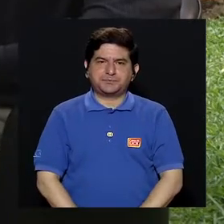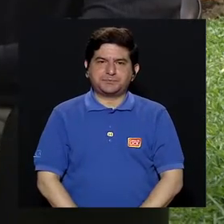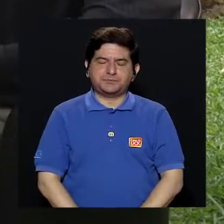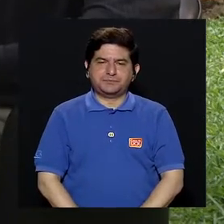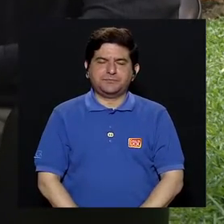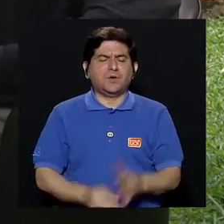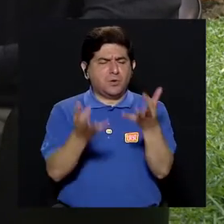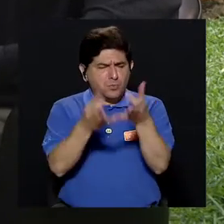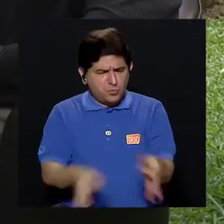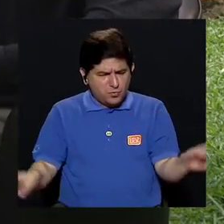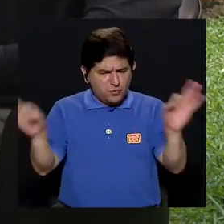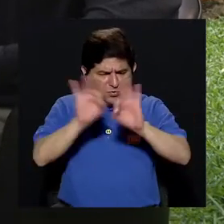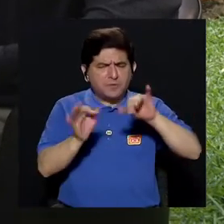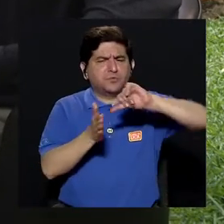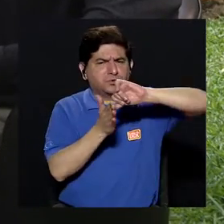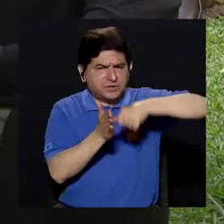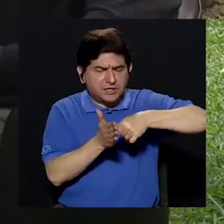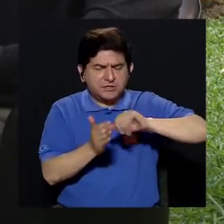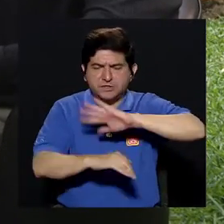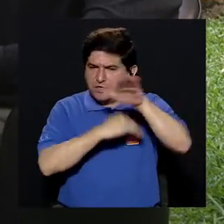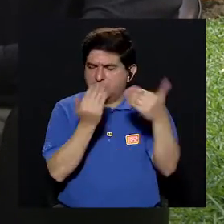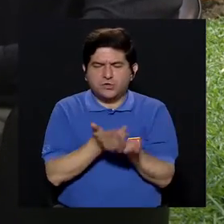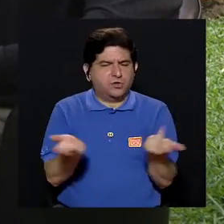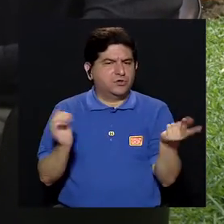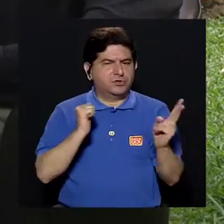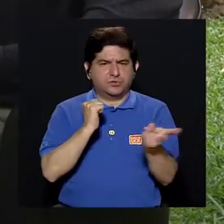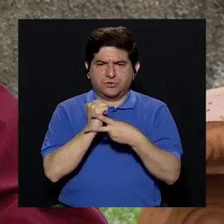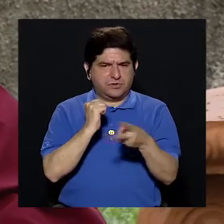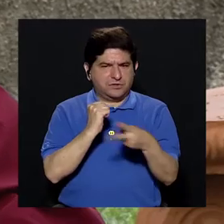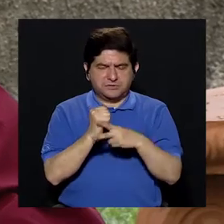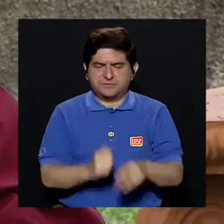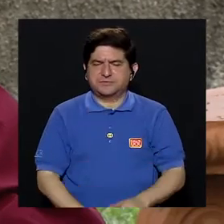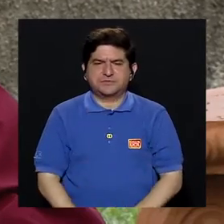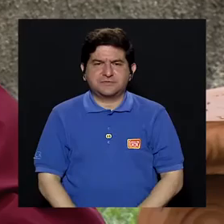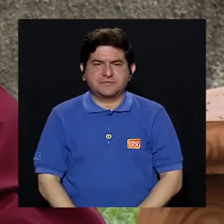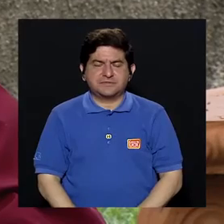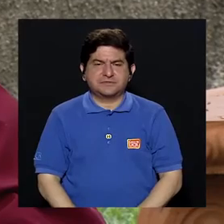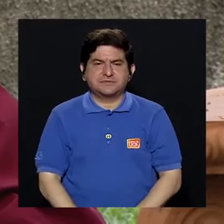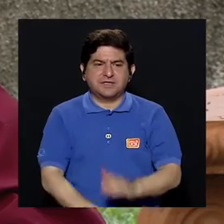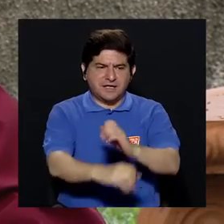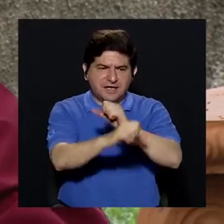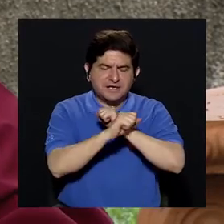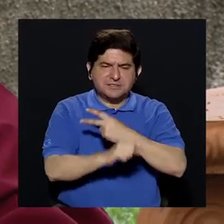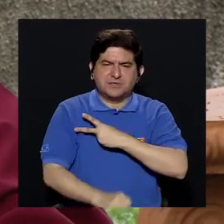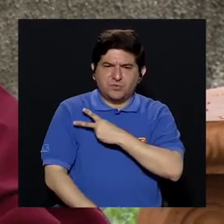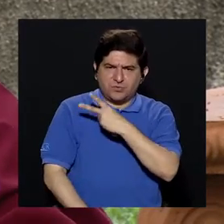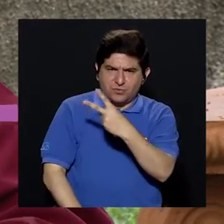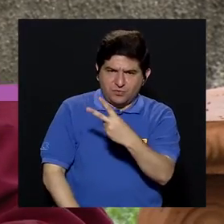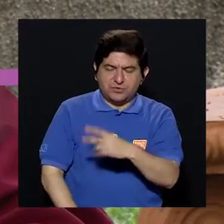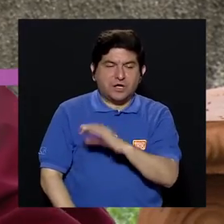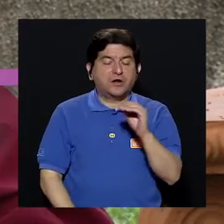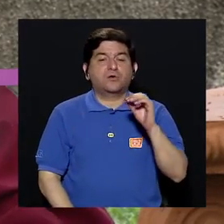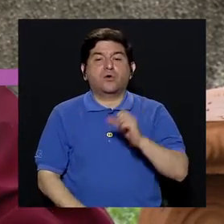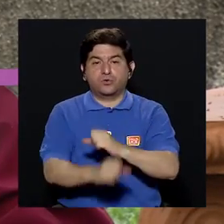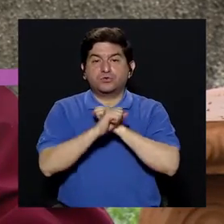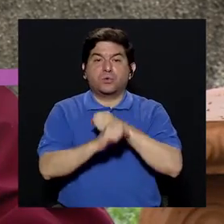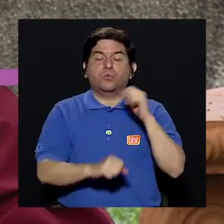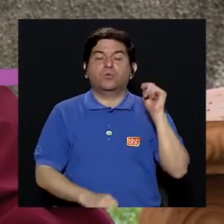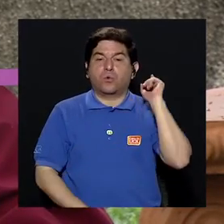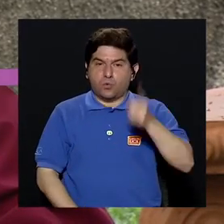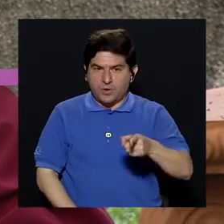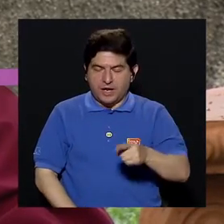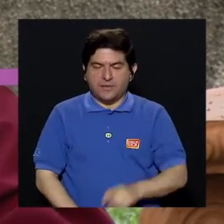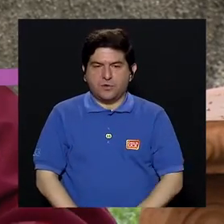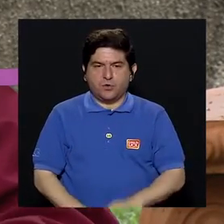Es importante recalcar que no en todas las ocasiones, ¿verdad?, el seguro voluntario, o más bien el seguro obligatorio,